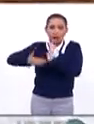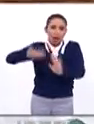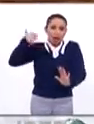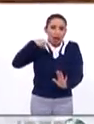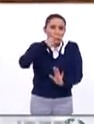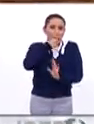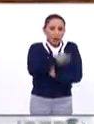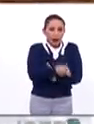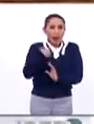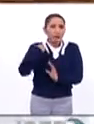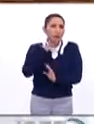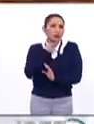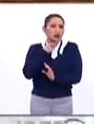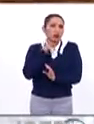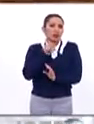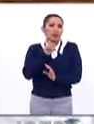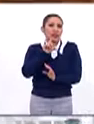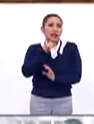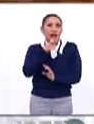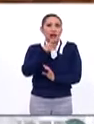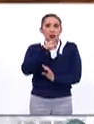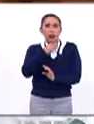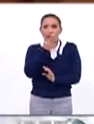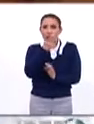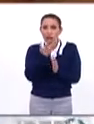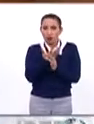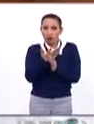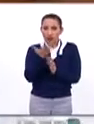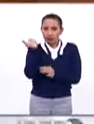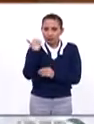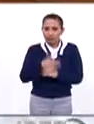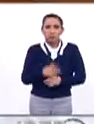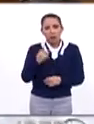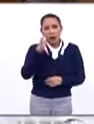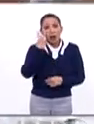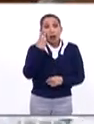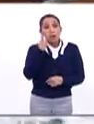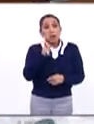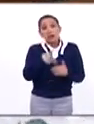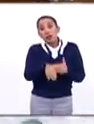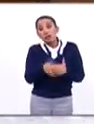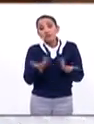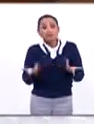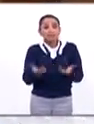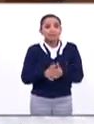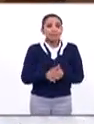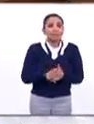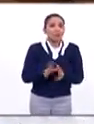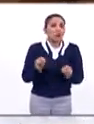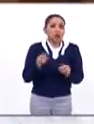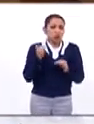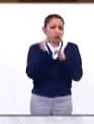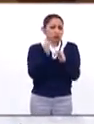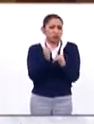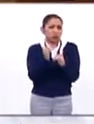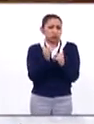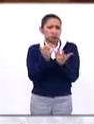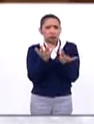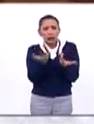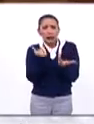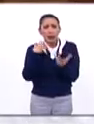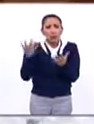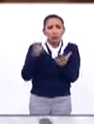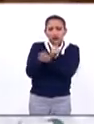ya el diputado Delgado habló al respecto. Entonces, pues veremos si eso pues no limita un poco